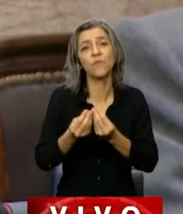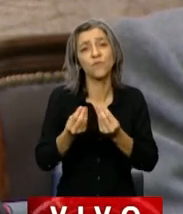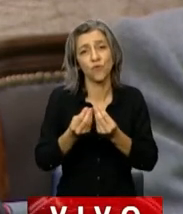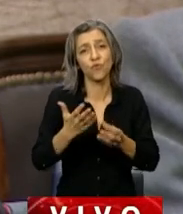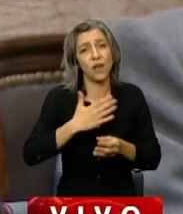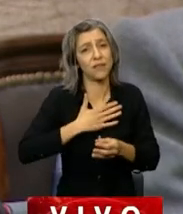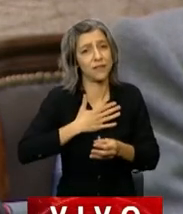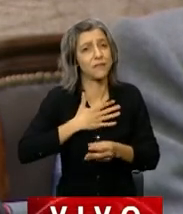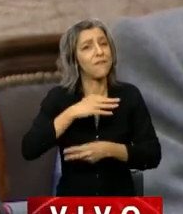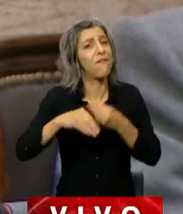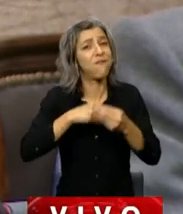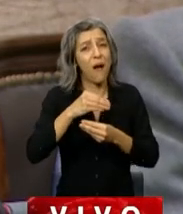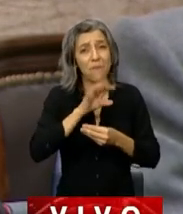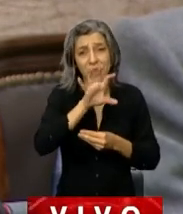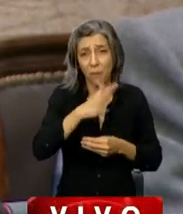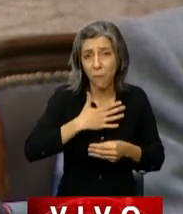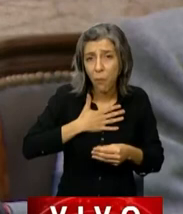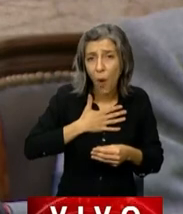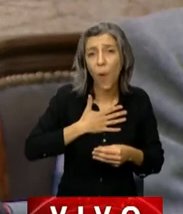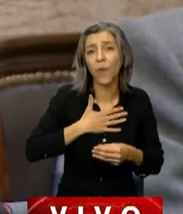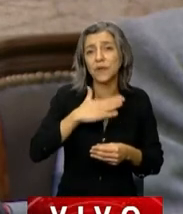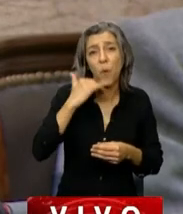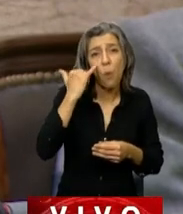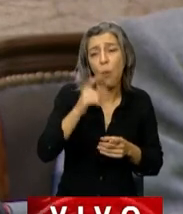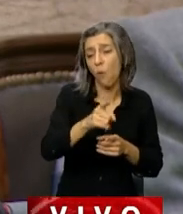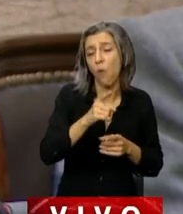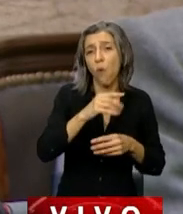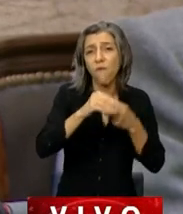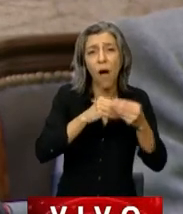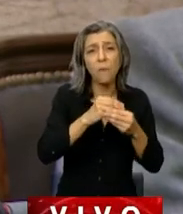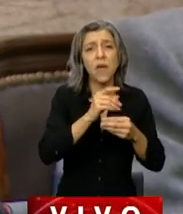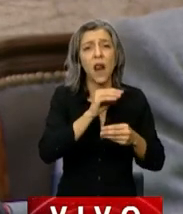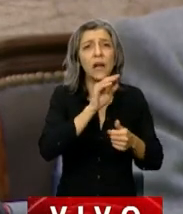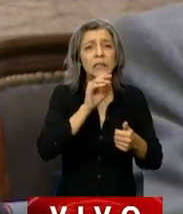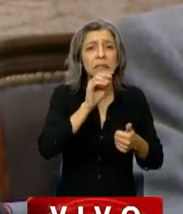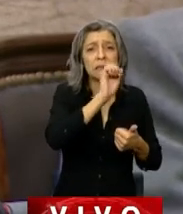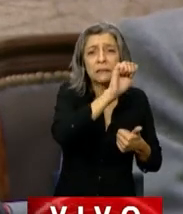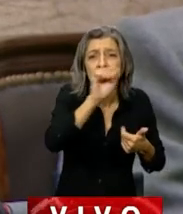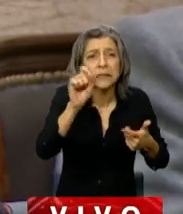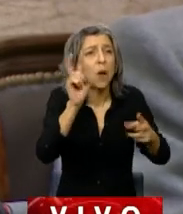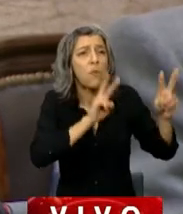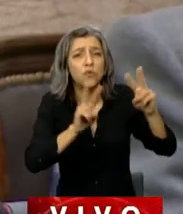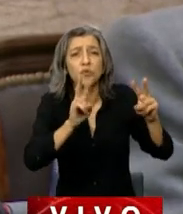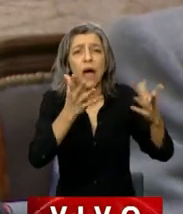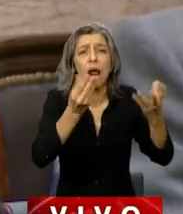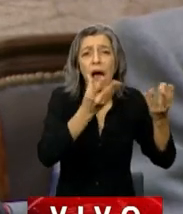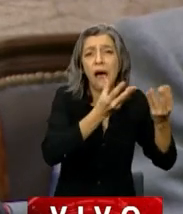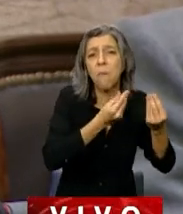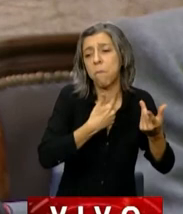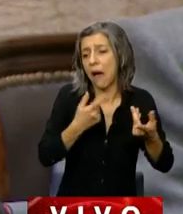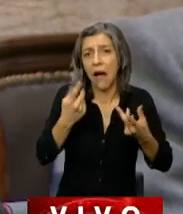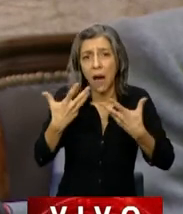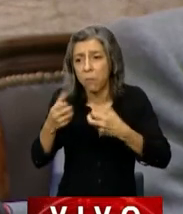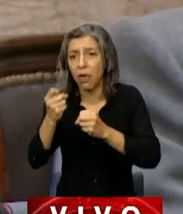familias, cuando sucedió esto, tocaron muchas puertas y se les cerraron. Pero no terminó la cosa ahí. ¿Sabe